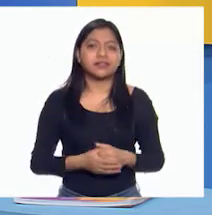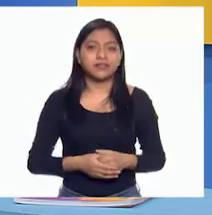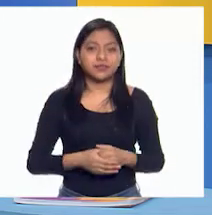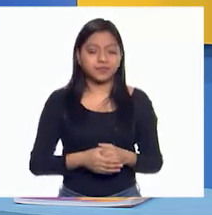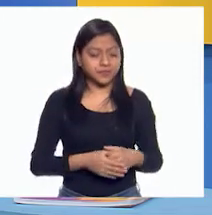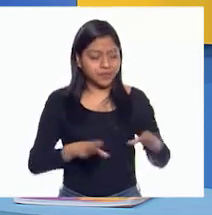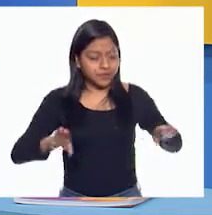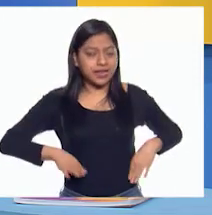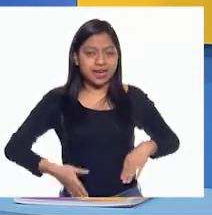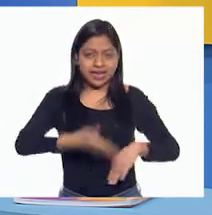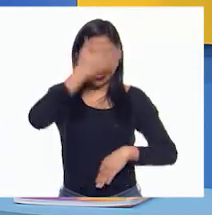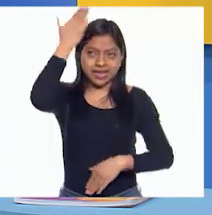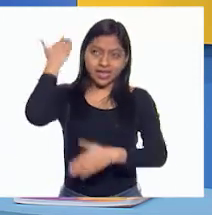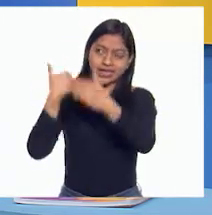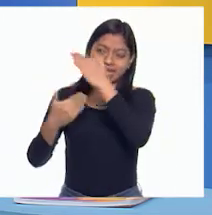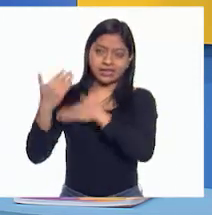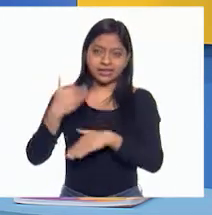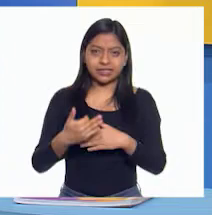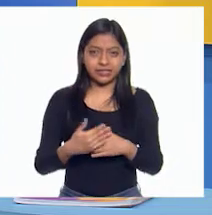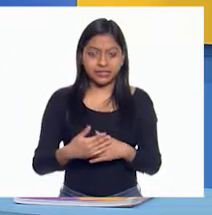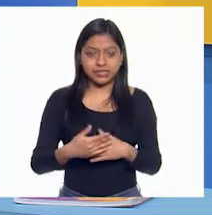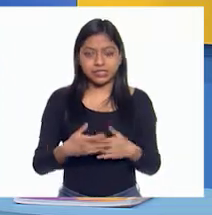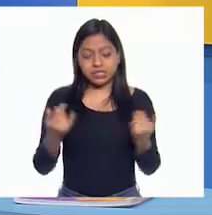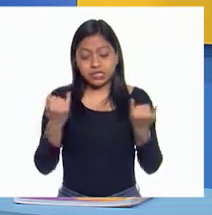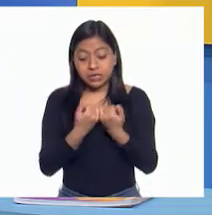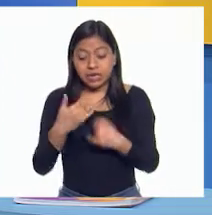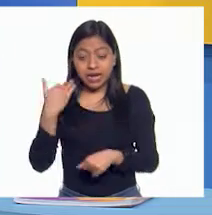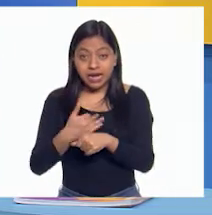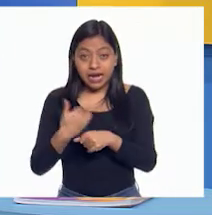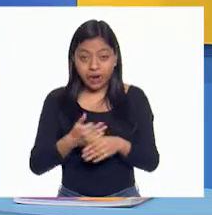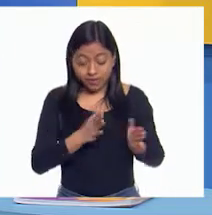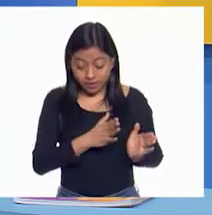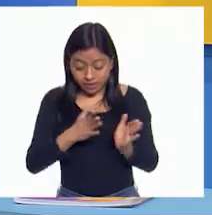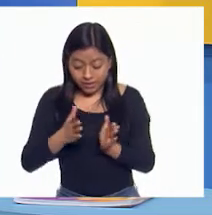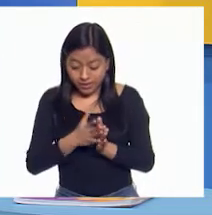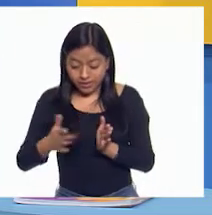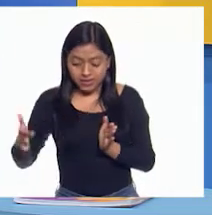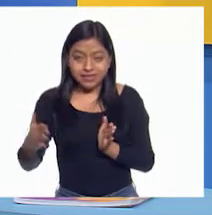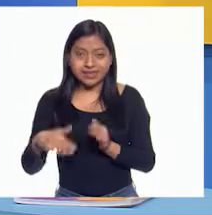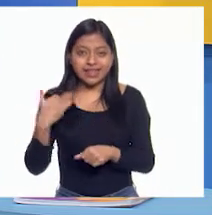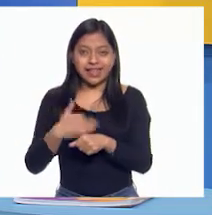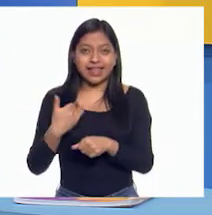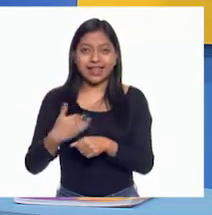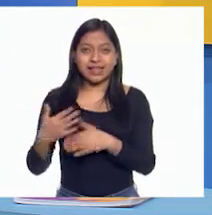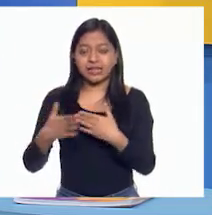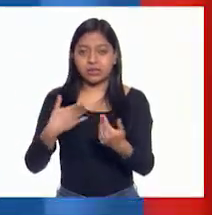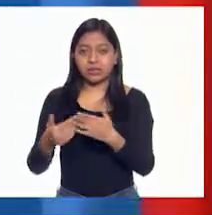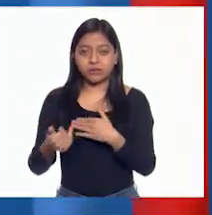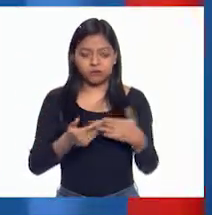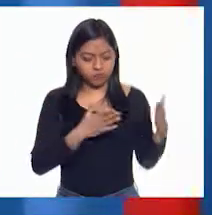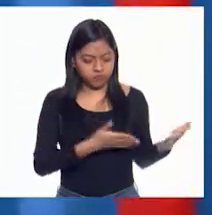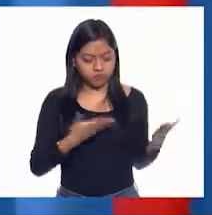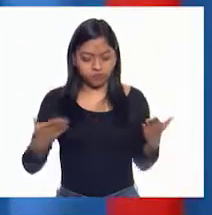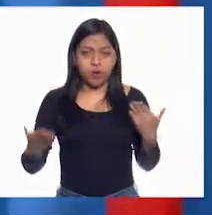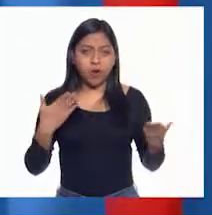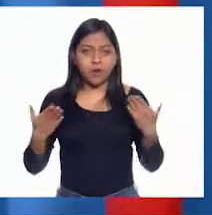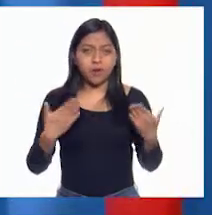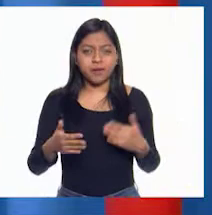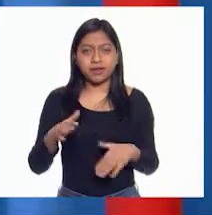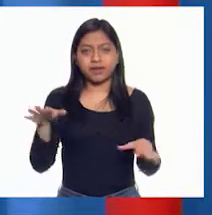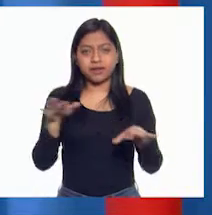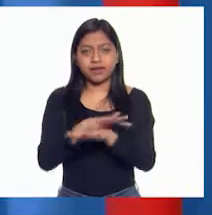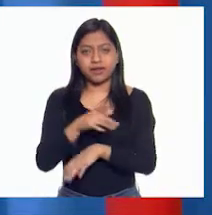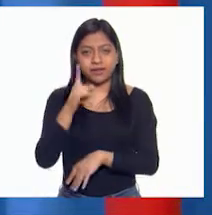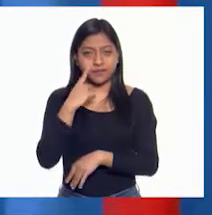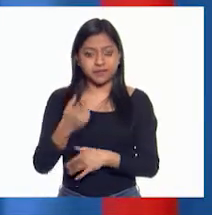las características del Renacimiento que posibilitaron el cambio de la Edad Media a la Edad Moderna. Vamos a volver